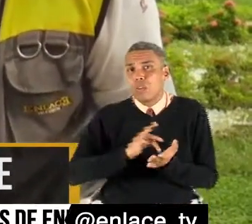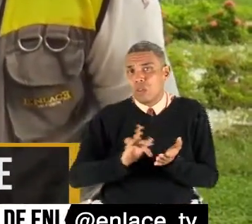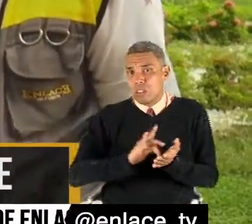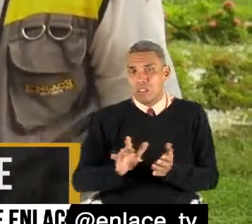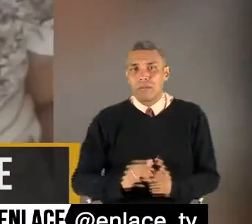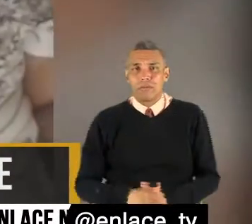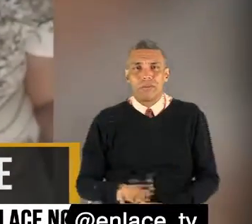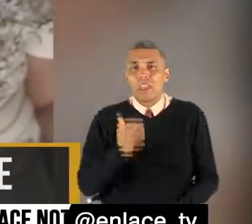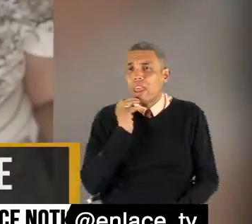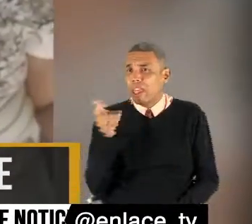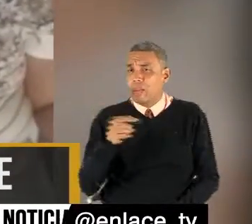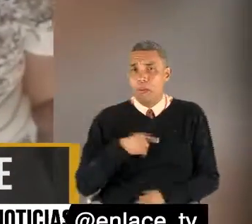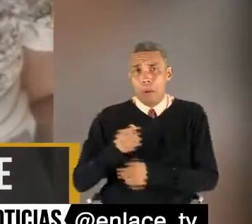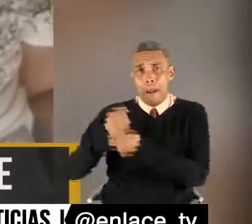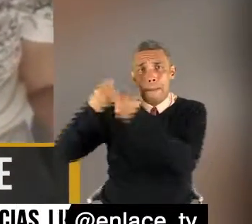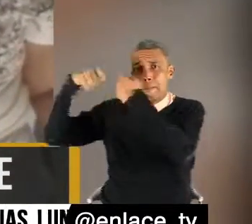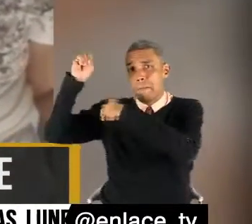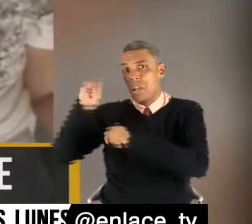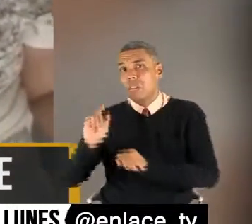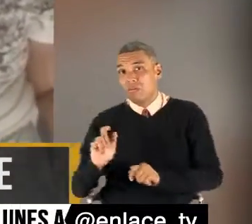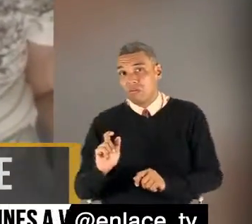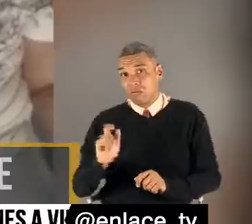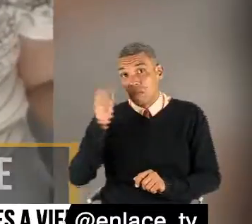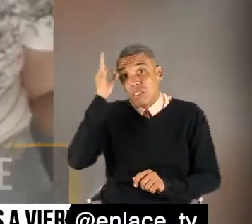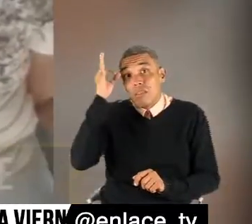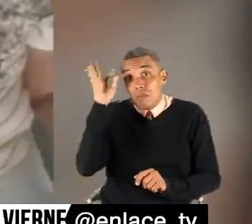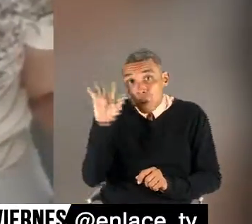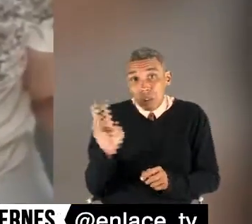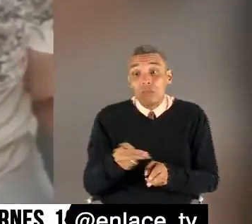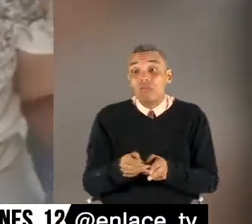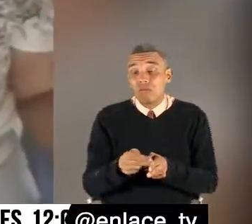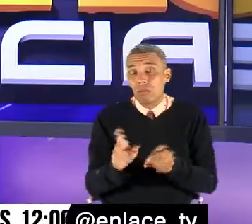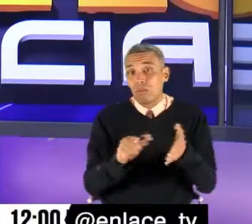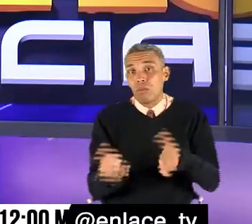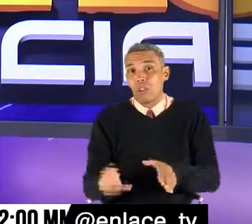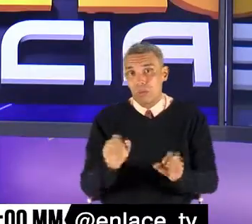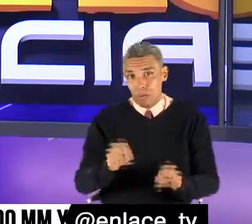autorización respectiva de manera pronta, su hermano corre el riesgo de perder la vida.